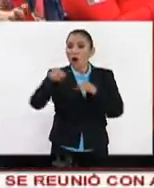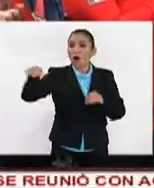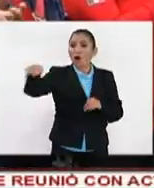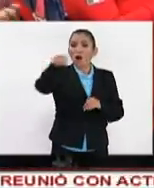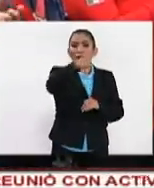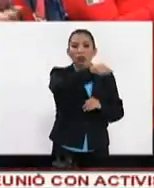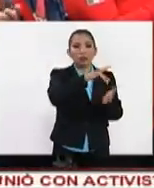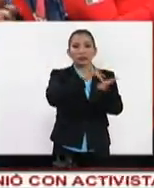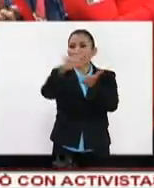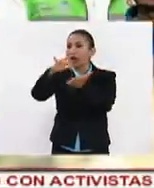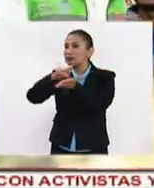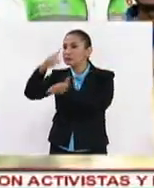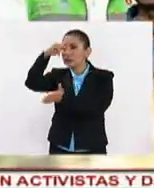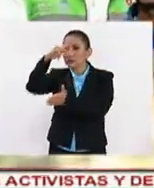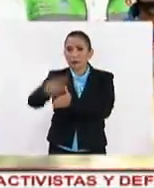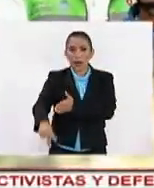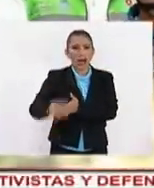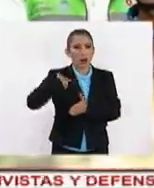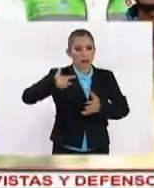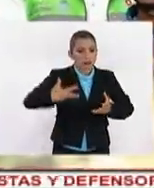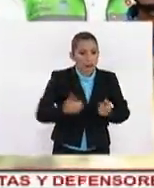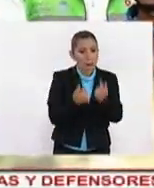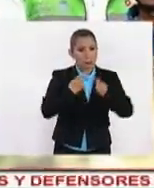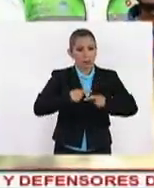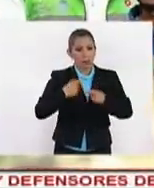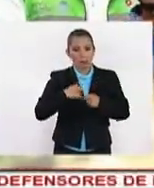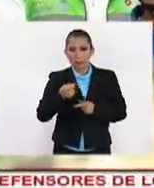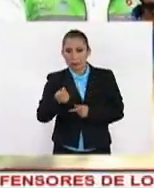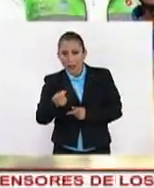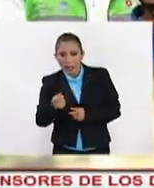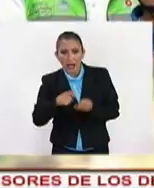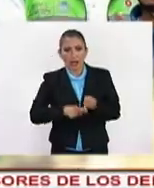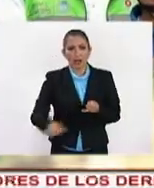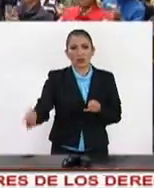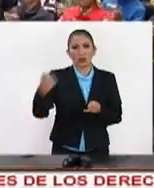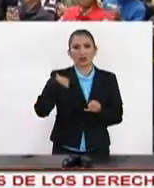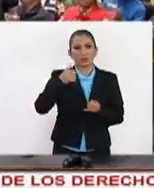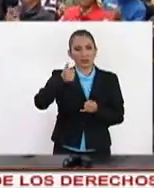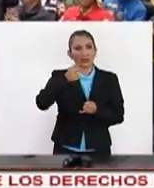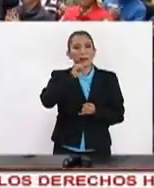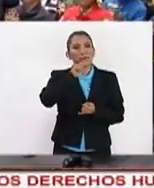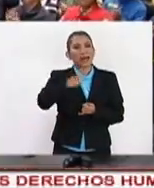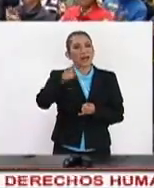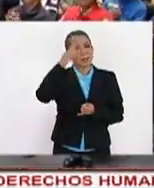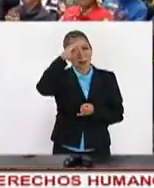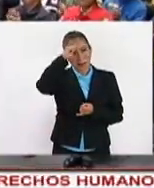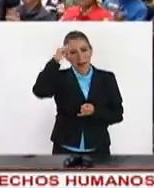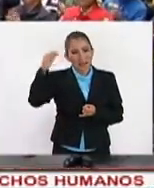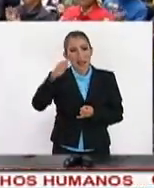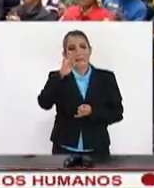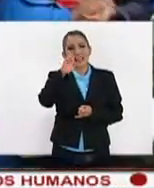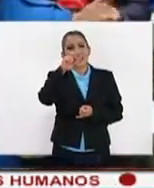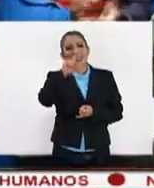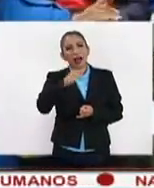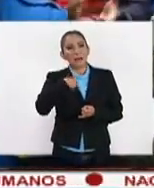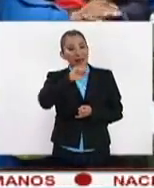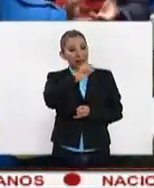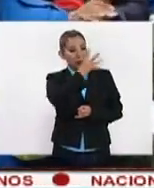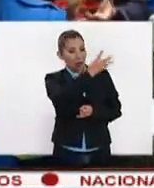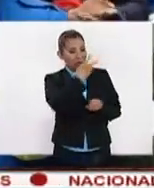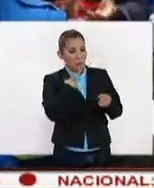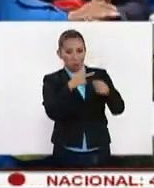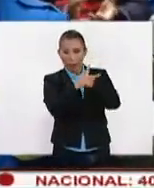parte del agradecimiento nacional. Rescatistas, binomios como el marino Israel Arauz y la perrita Frida, a los